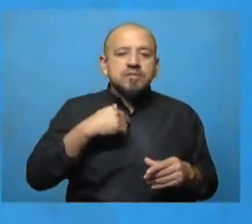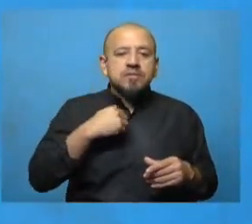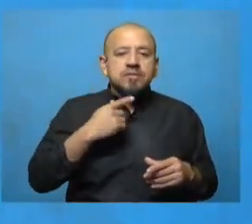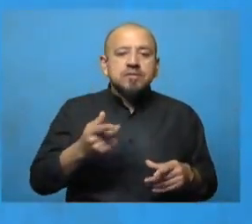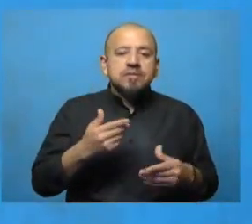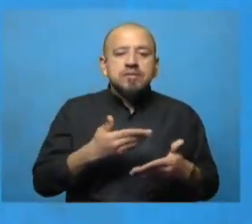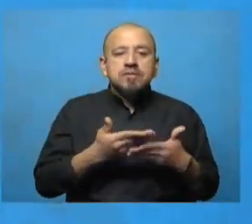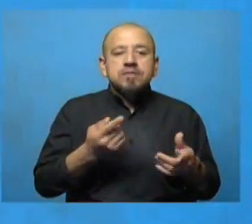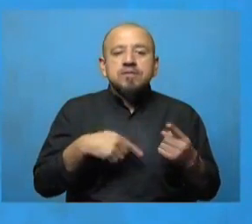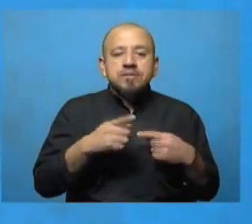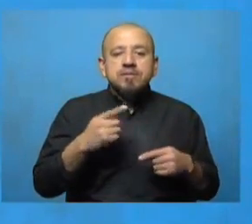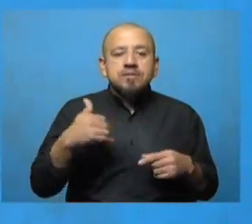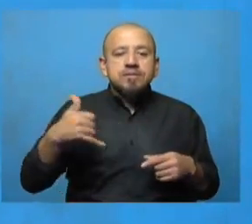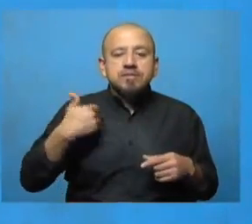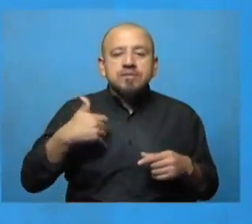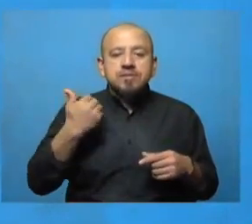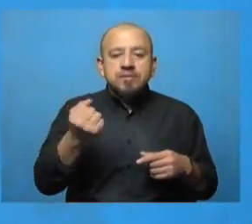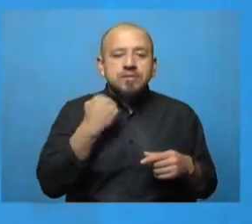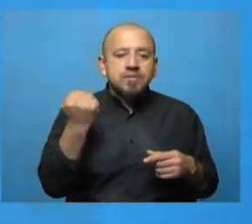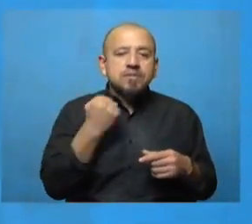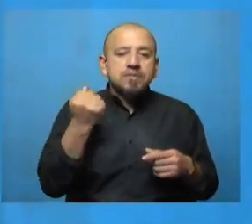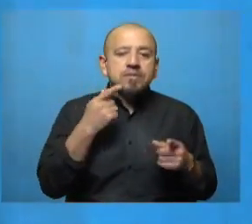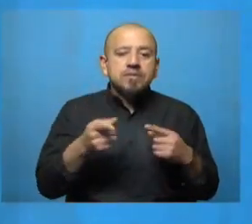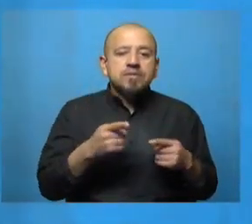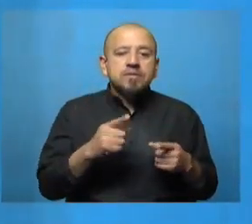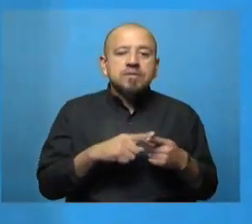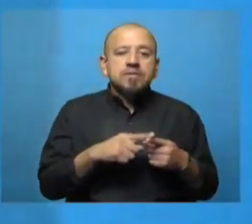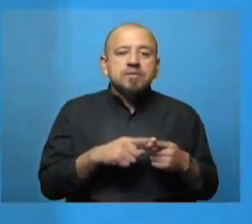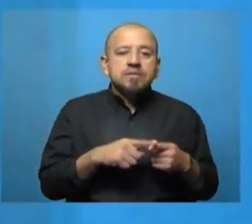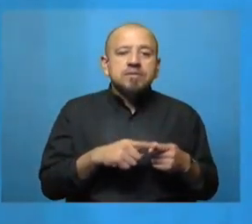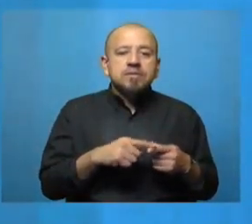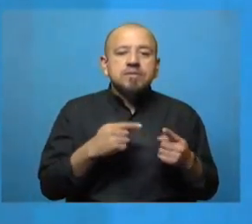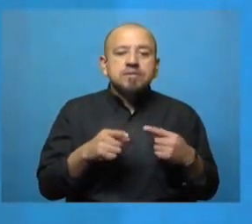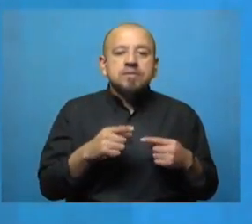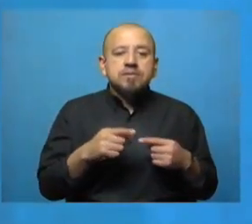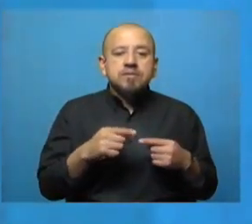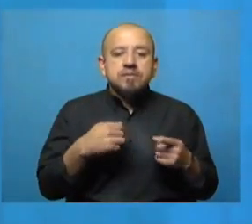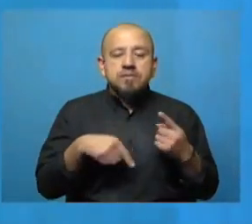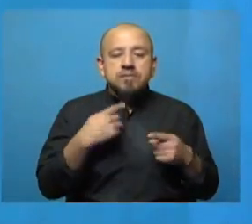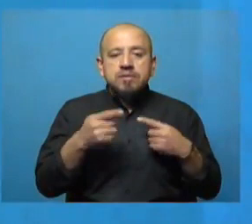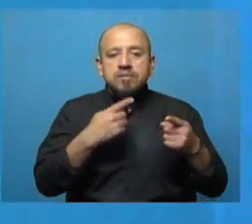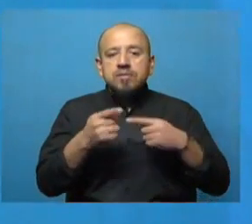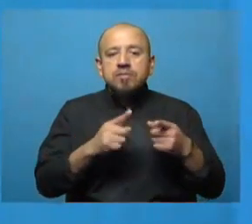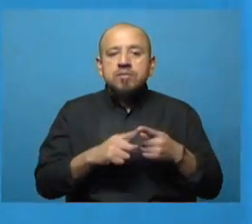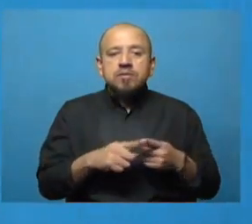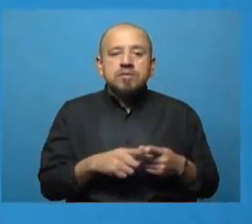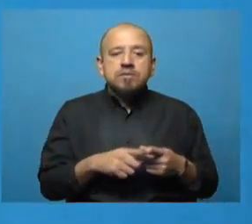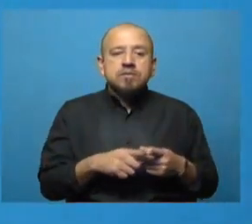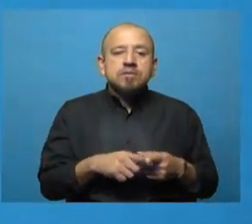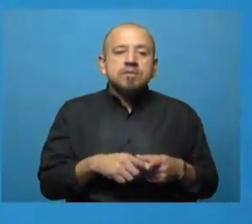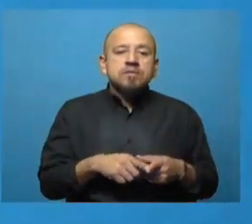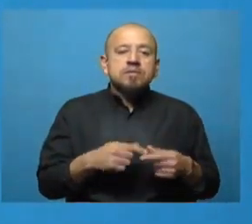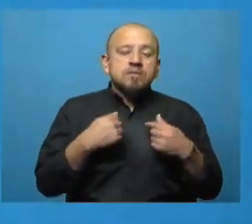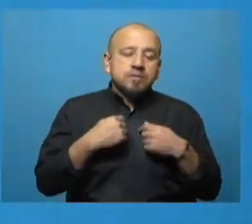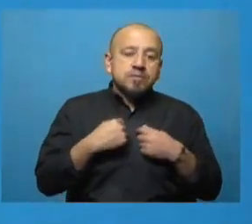amorosos pero la gente joven es importantísima es muy importante para para que la cabeza siga funcionando no trato